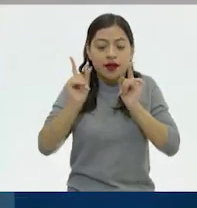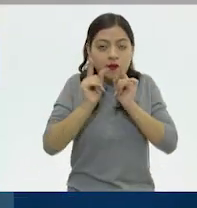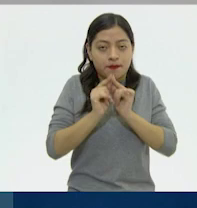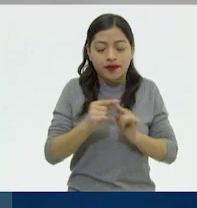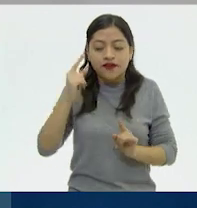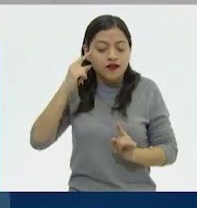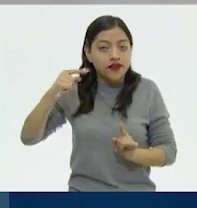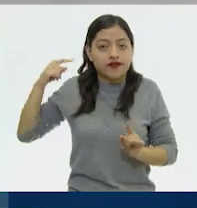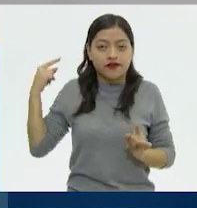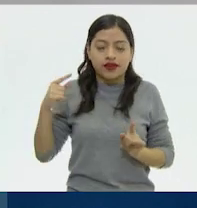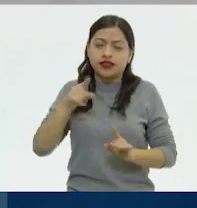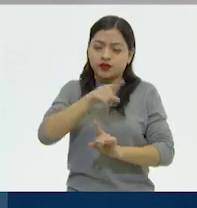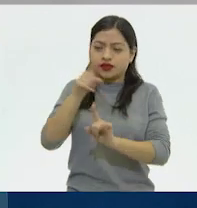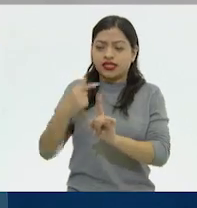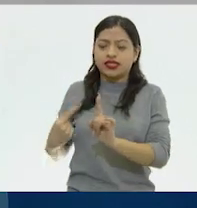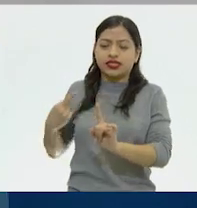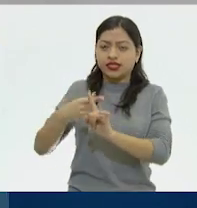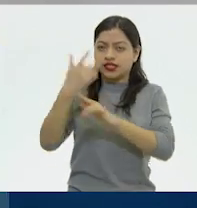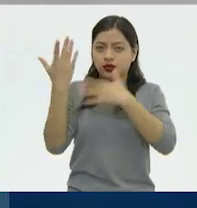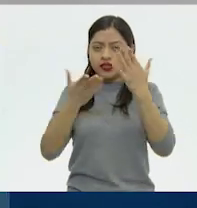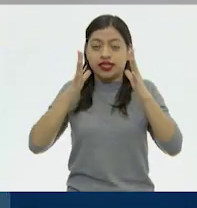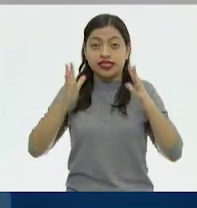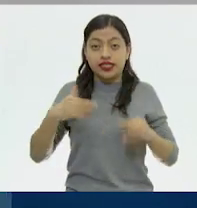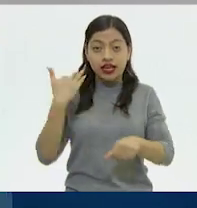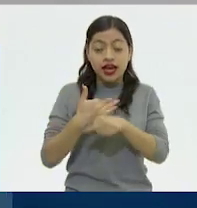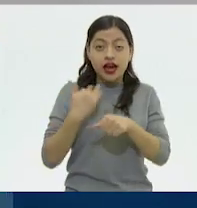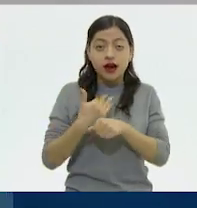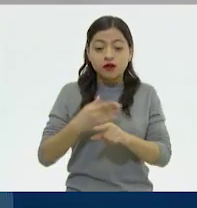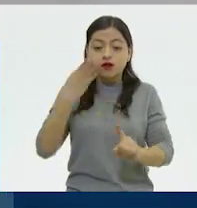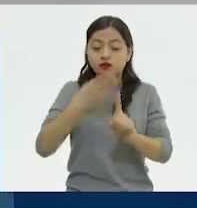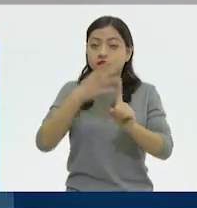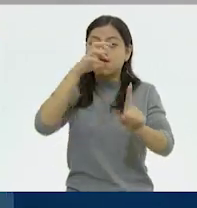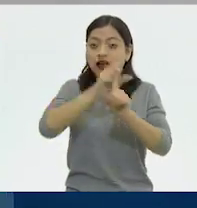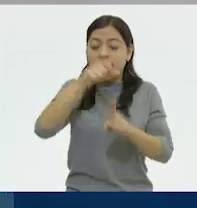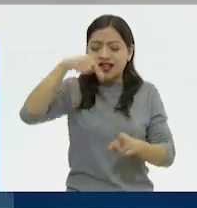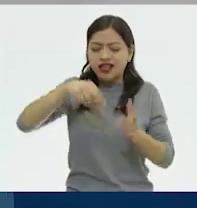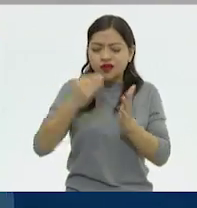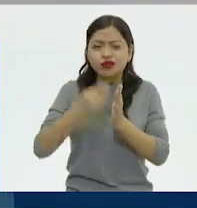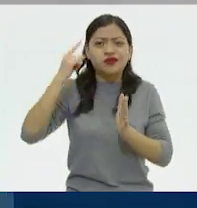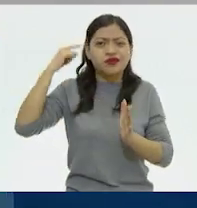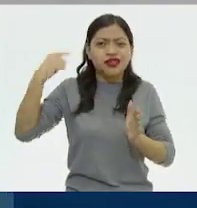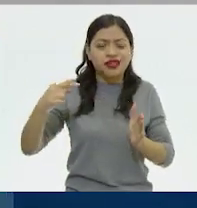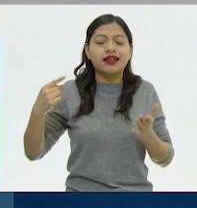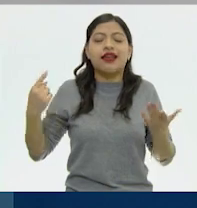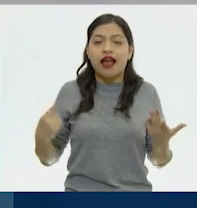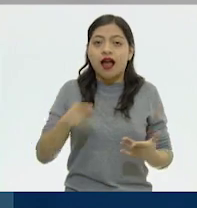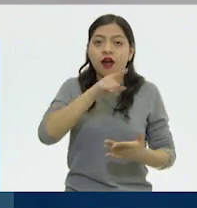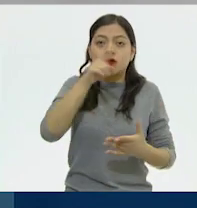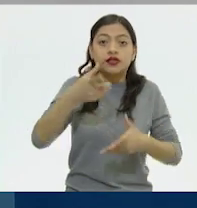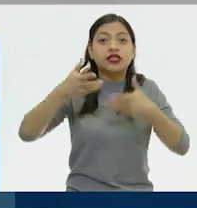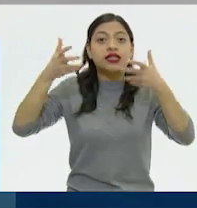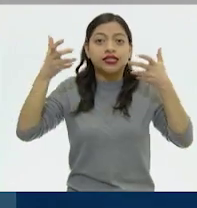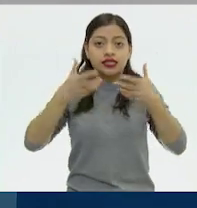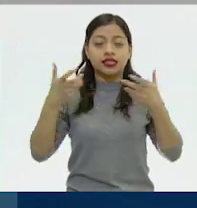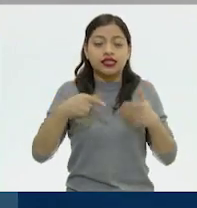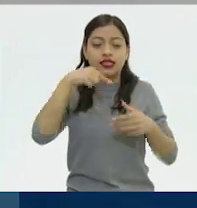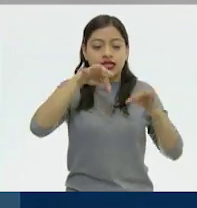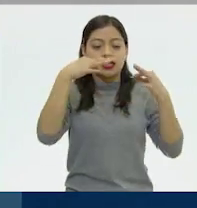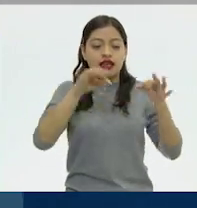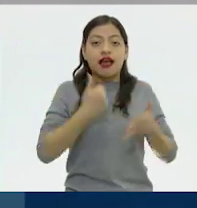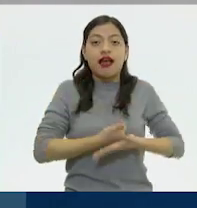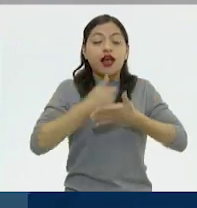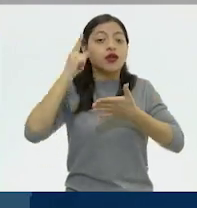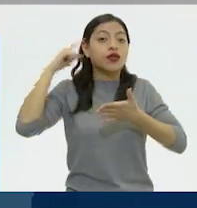ya revisamos. Y les voy a recordar el propósito de esta sesión, que es construir una guía de